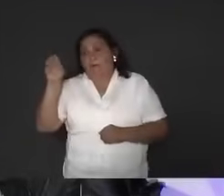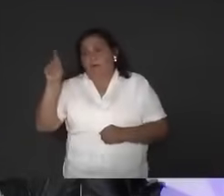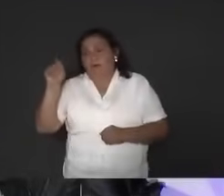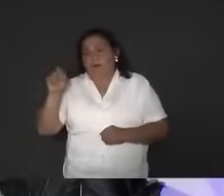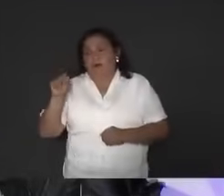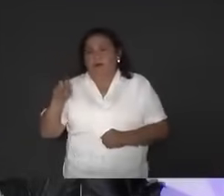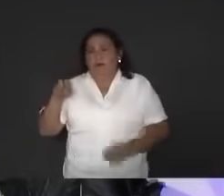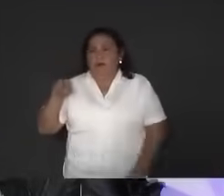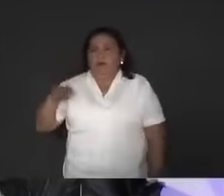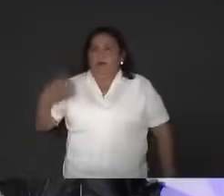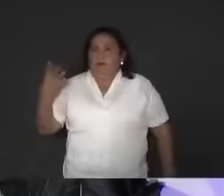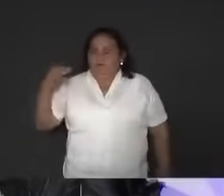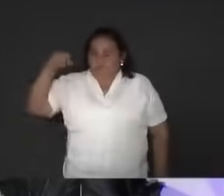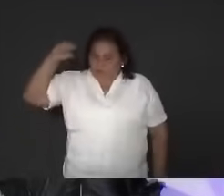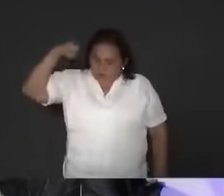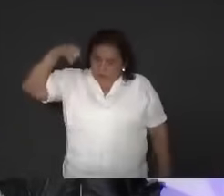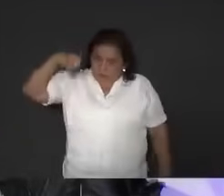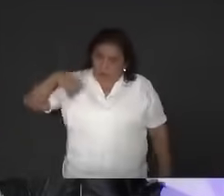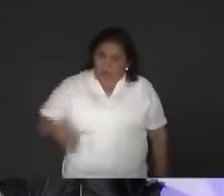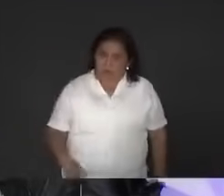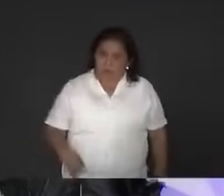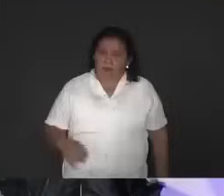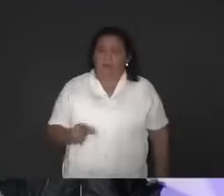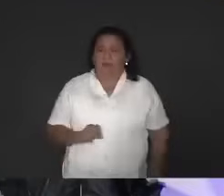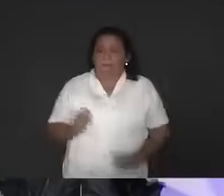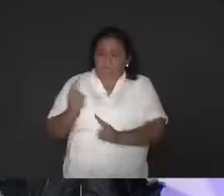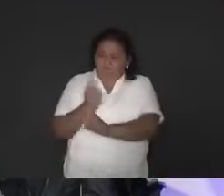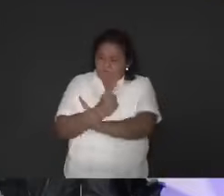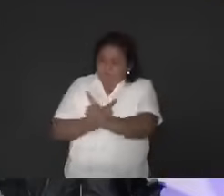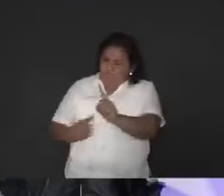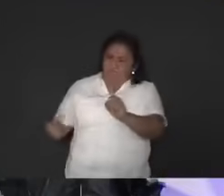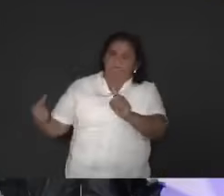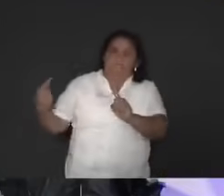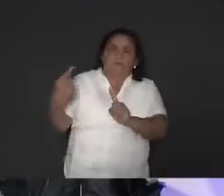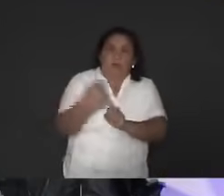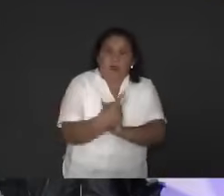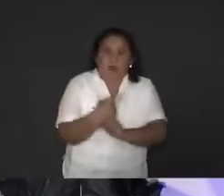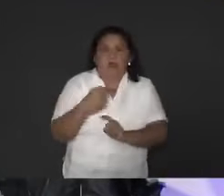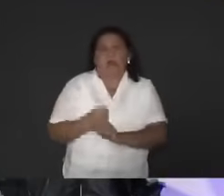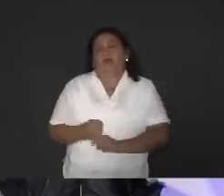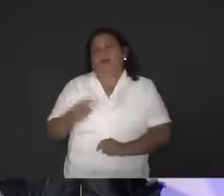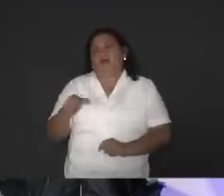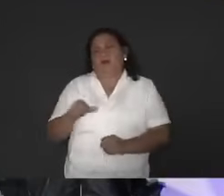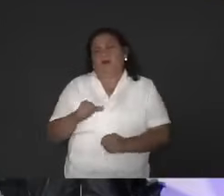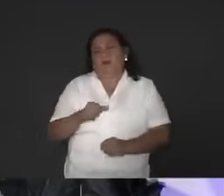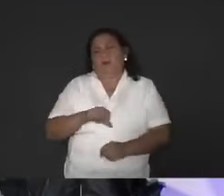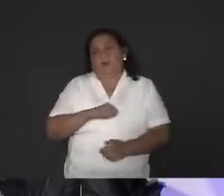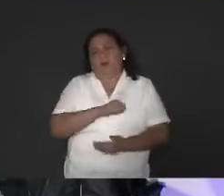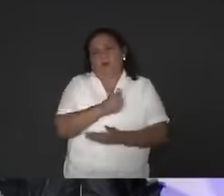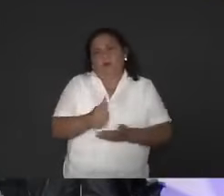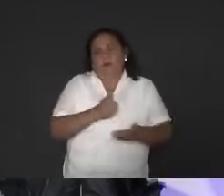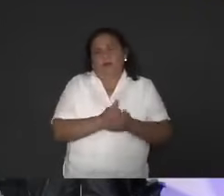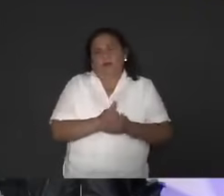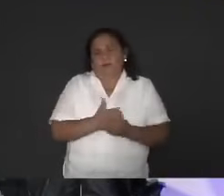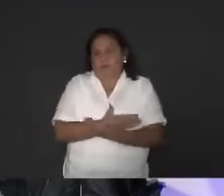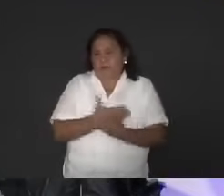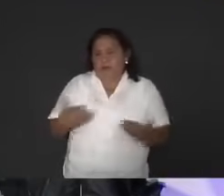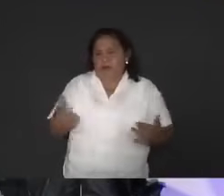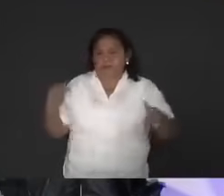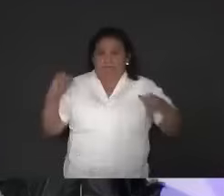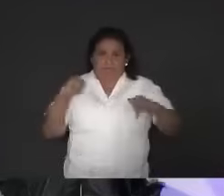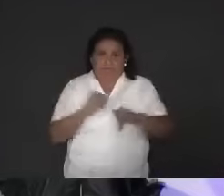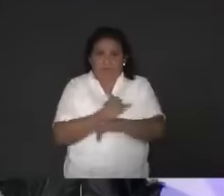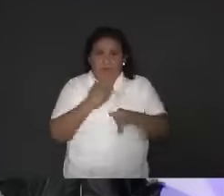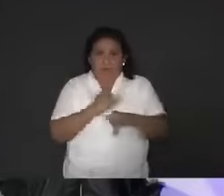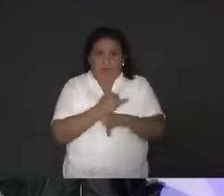metros de profundidad, el anillo metropolitano suburbano de Mérida, que va a venir a desahogar al actual periférico,